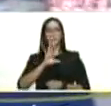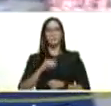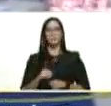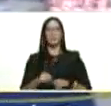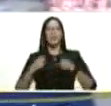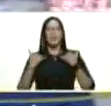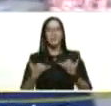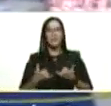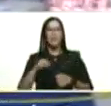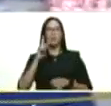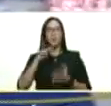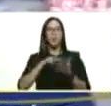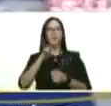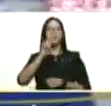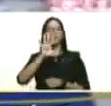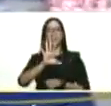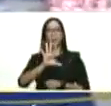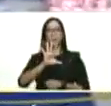ya en el 2025,